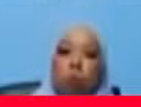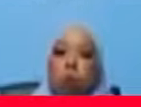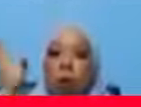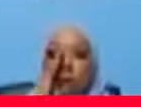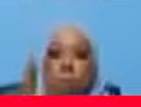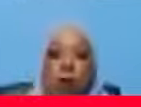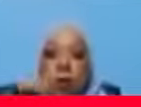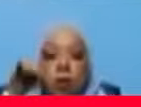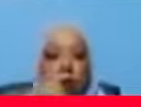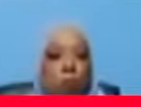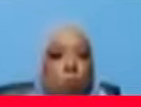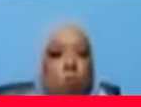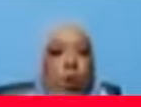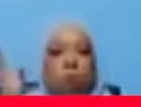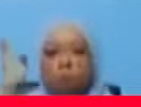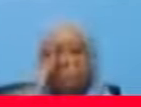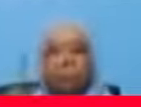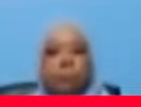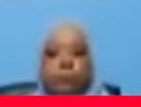como debe ser.